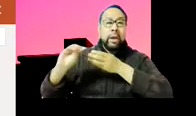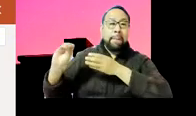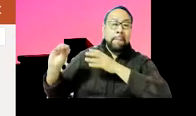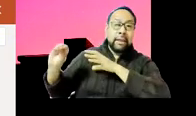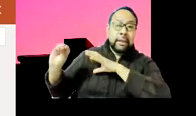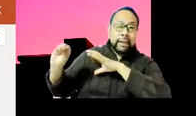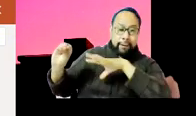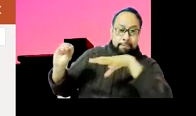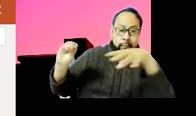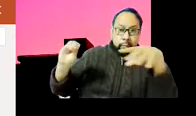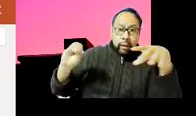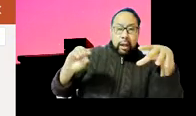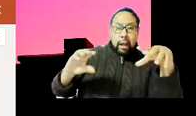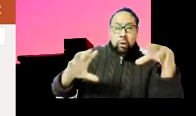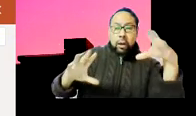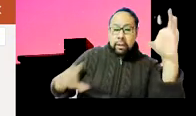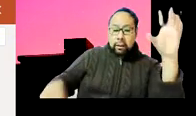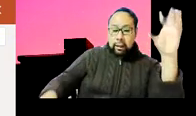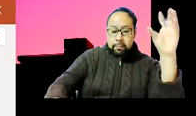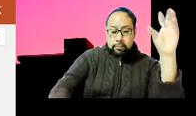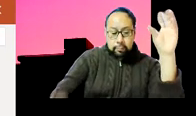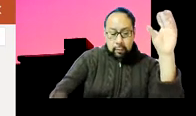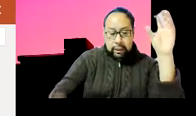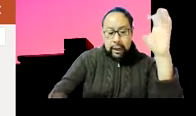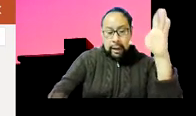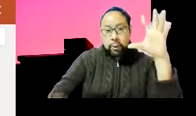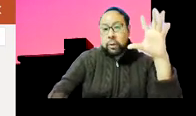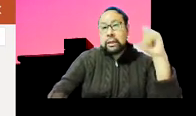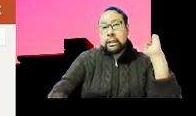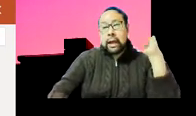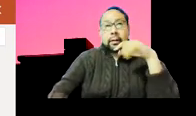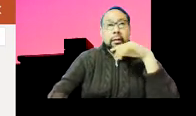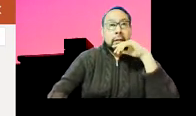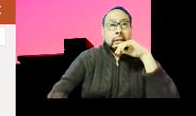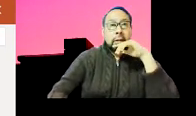a una mentira. Actualmente, ya en la